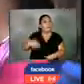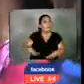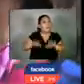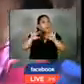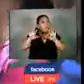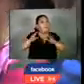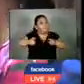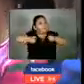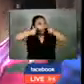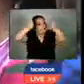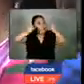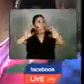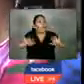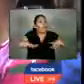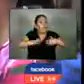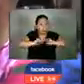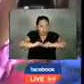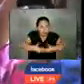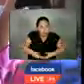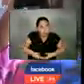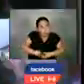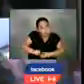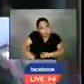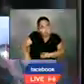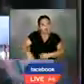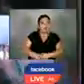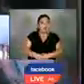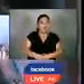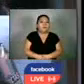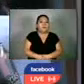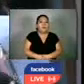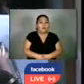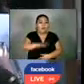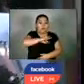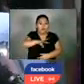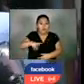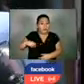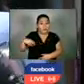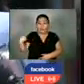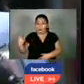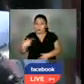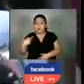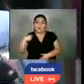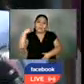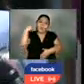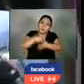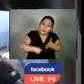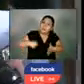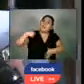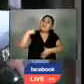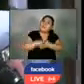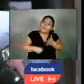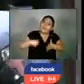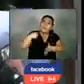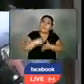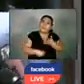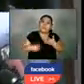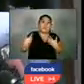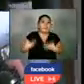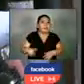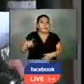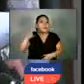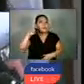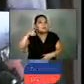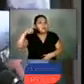rejas luego de sufrir una emergencia obstétrica. Que voy y mi familia hemos luchado, hemos tenido una lucha dura. Después de 10 años que